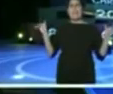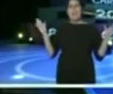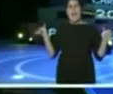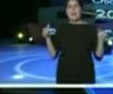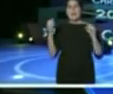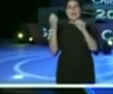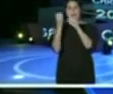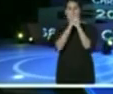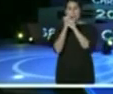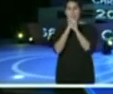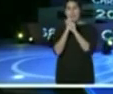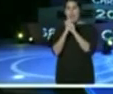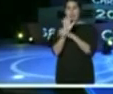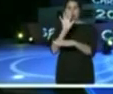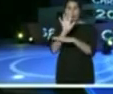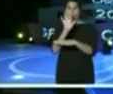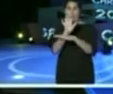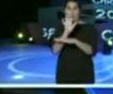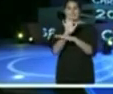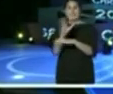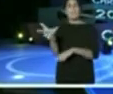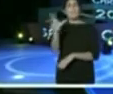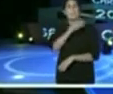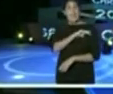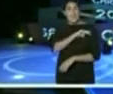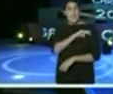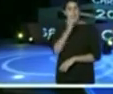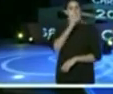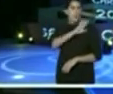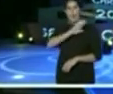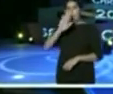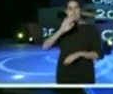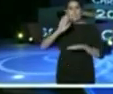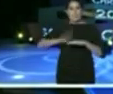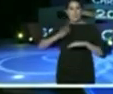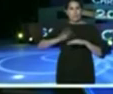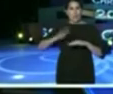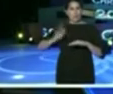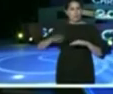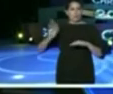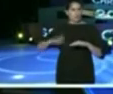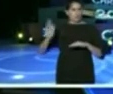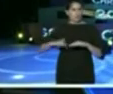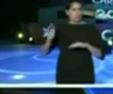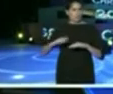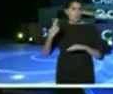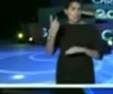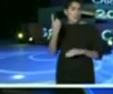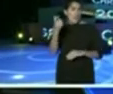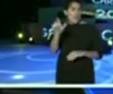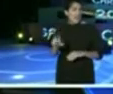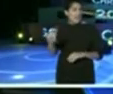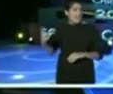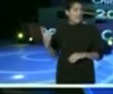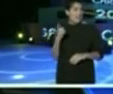Las Burlonas se llevan este trofeo a la mejor percusión. ¿Dónde están las burlonas? Alguna burlona tendrá que haber por aquí, por el